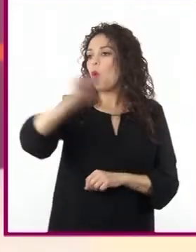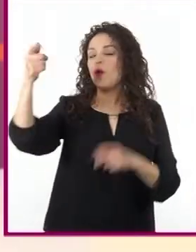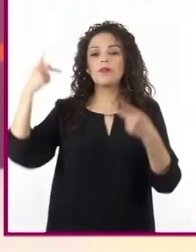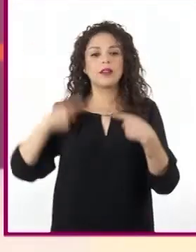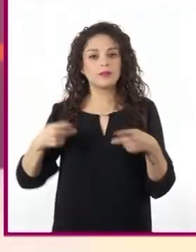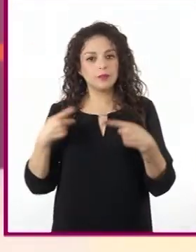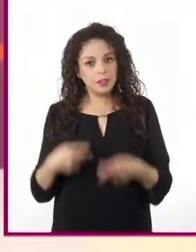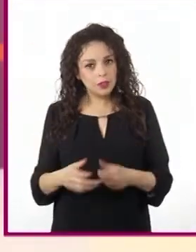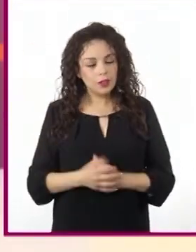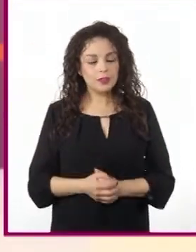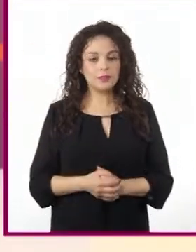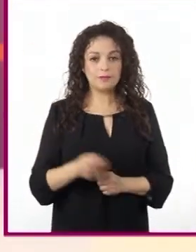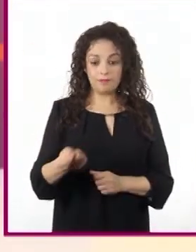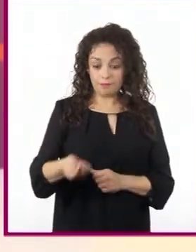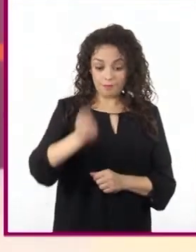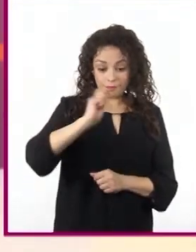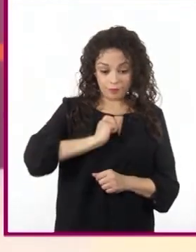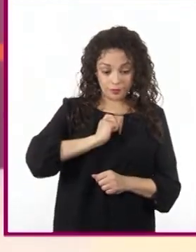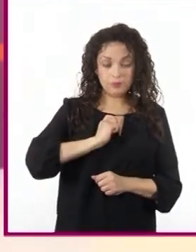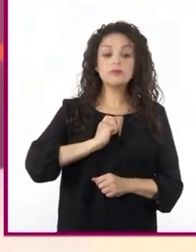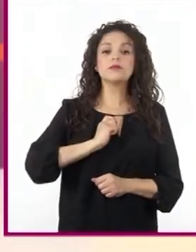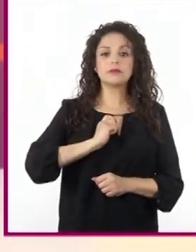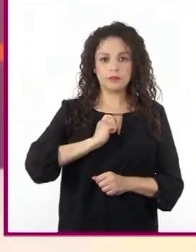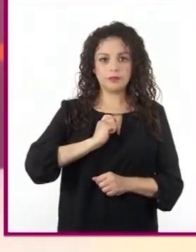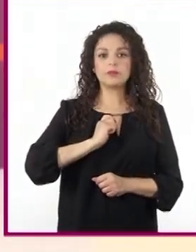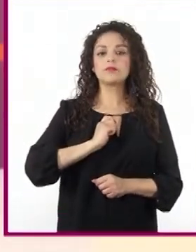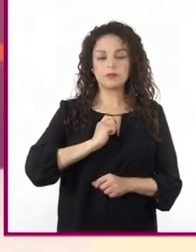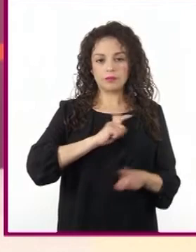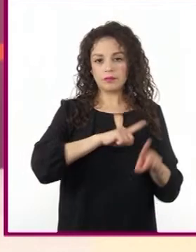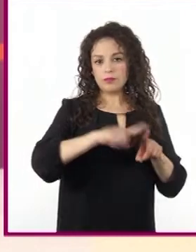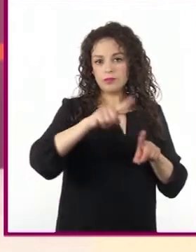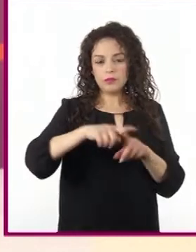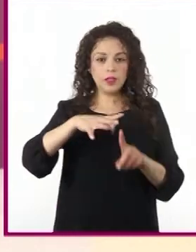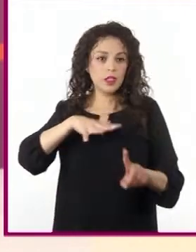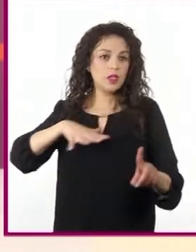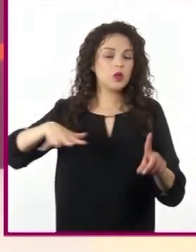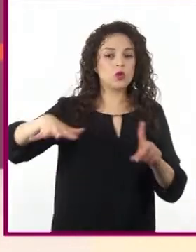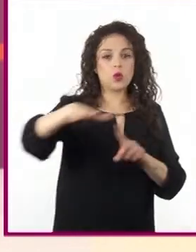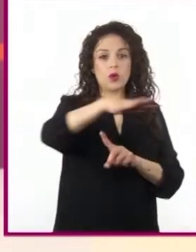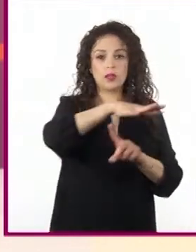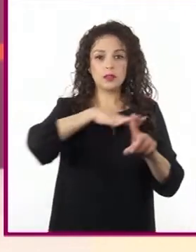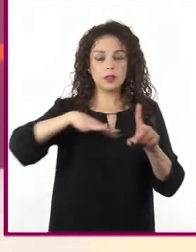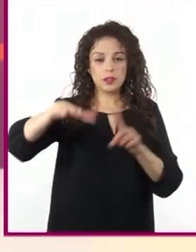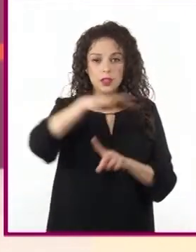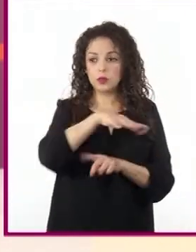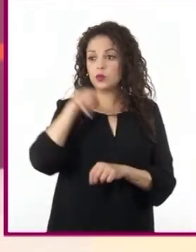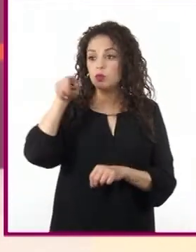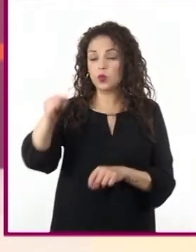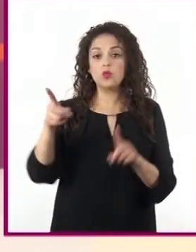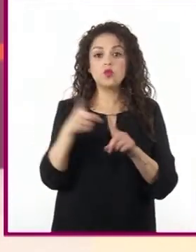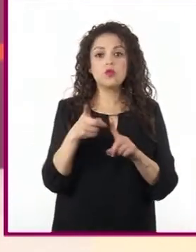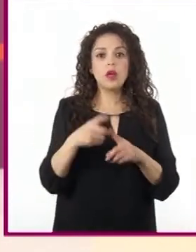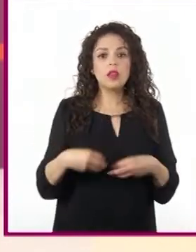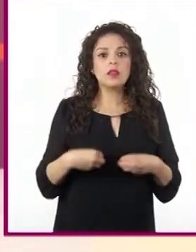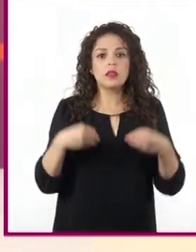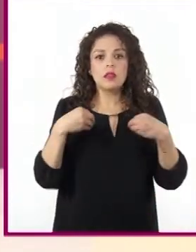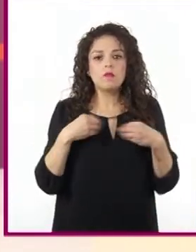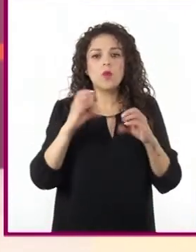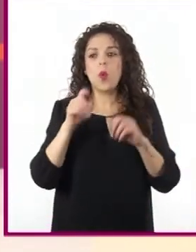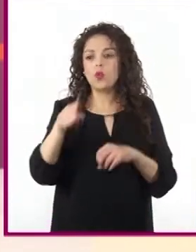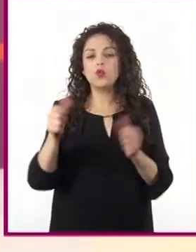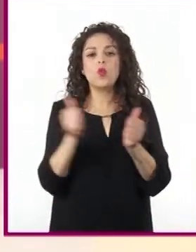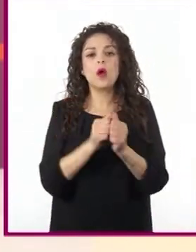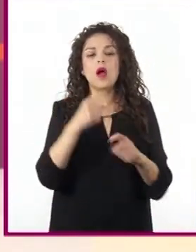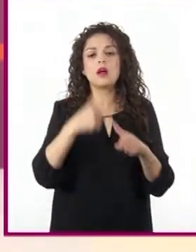La identidad se va conformando de los diferentes contextos o ámbitos donde ustedes se van desenvolviendo. Por